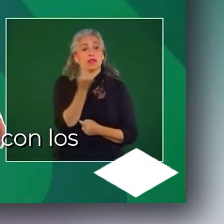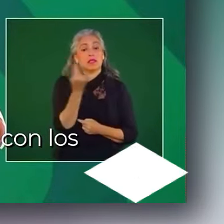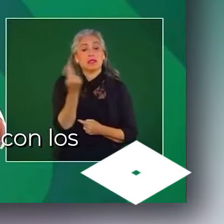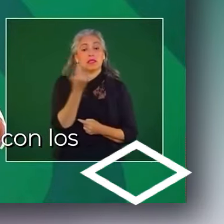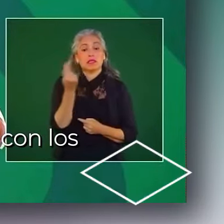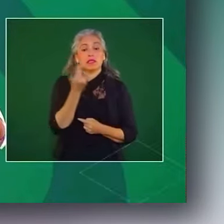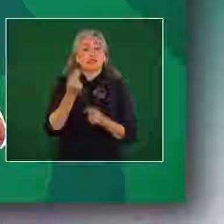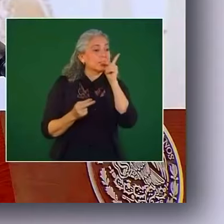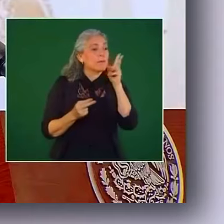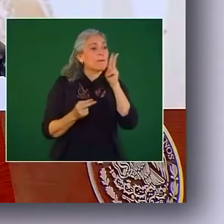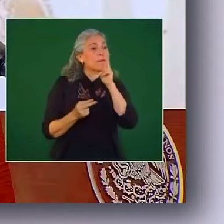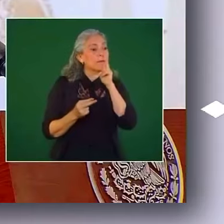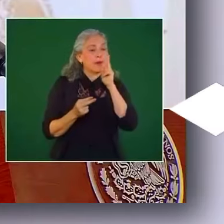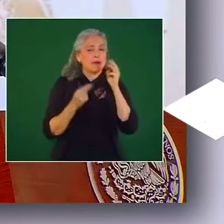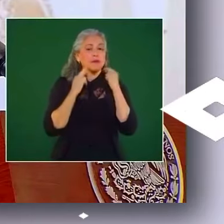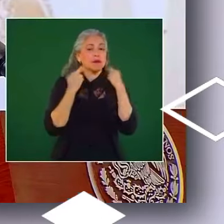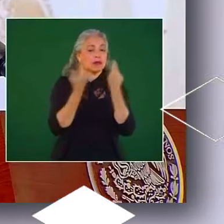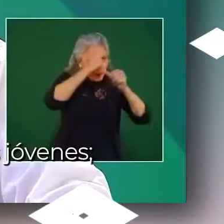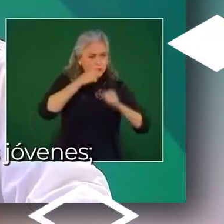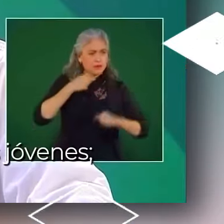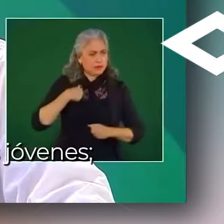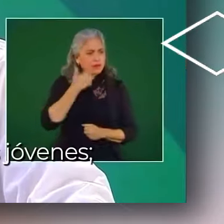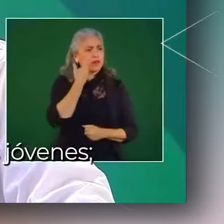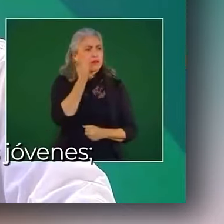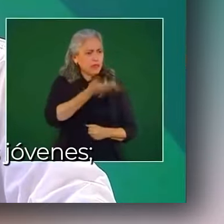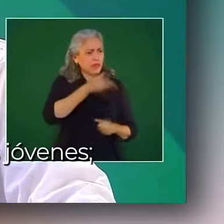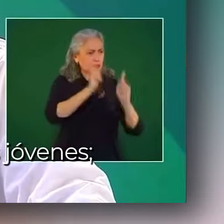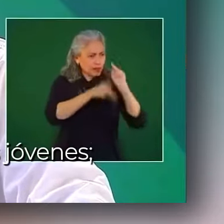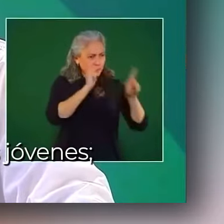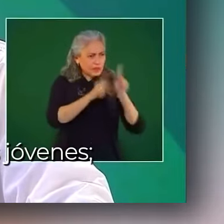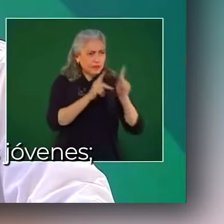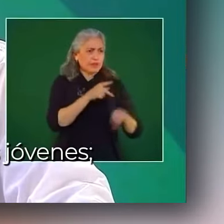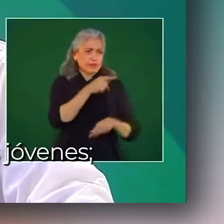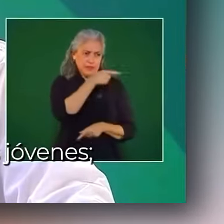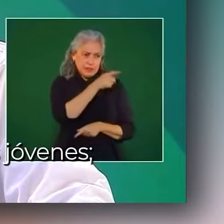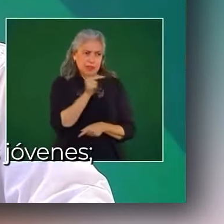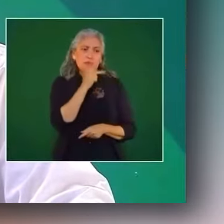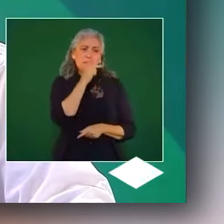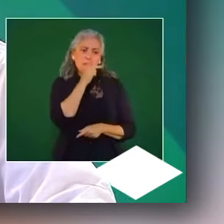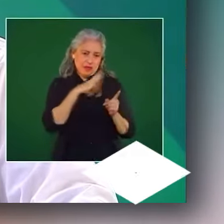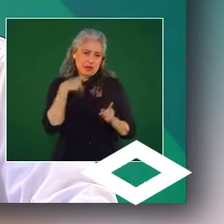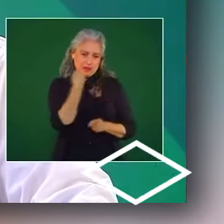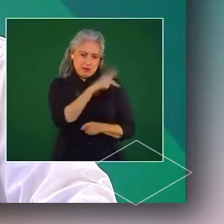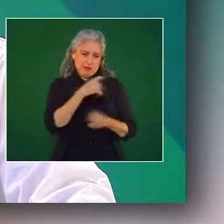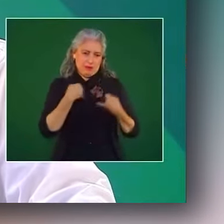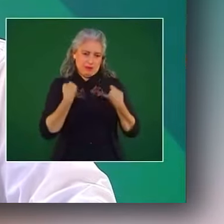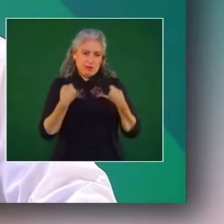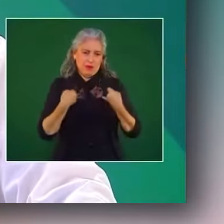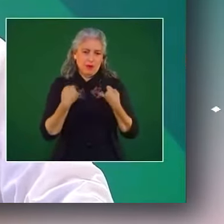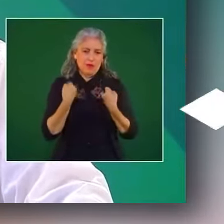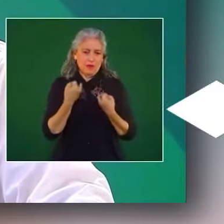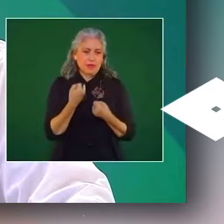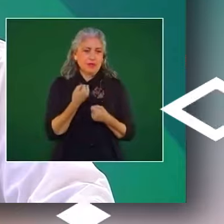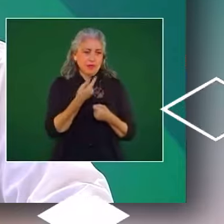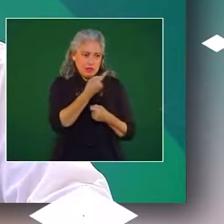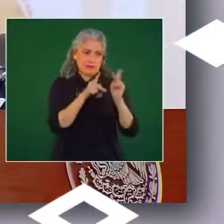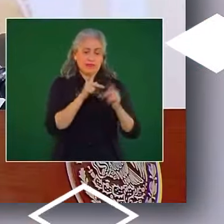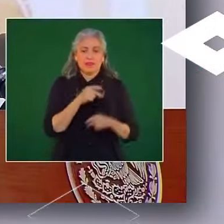con los padres. Yo quiero hablar con las mamás, con los papás de los jóvenes. No me dan